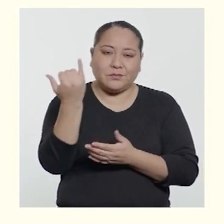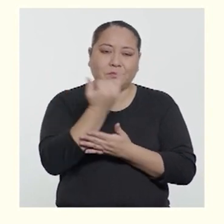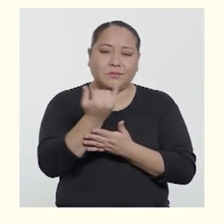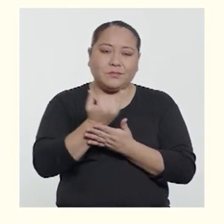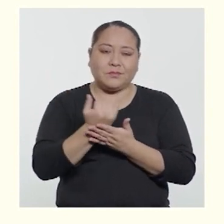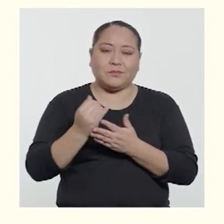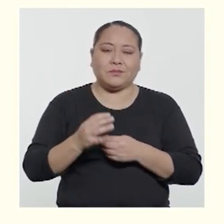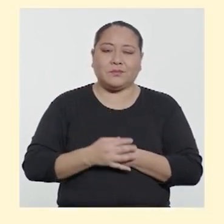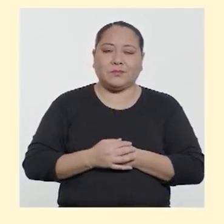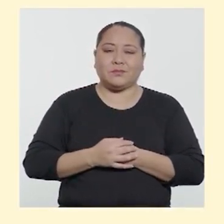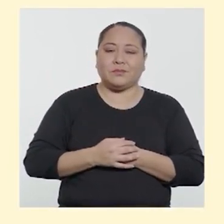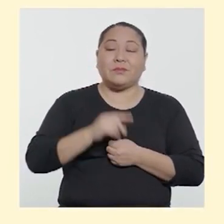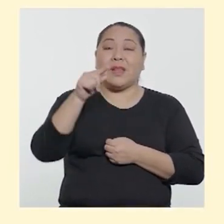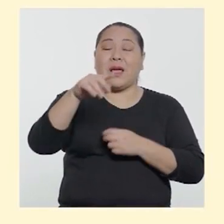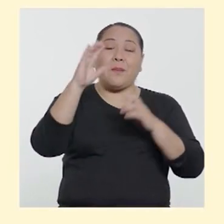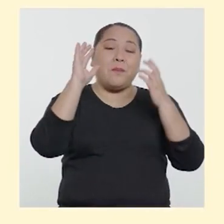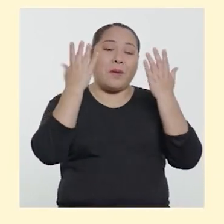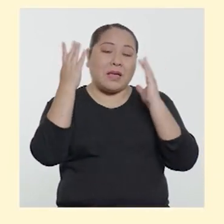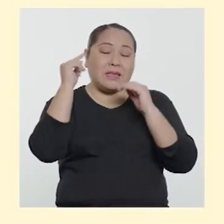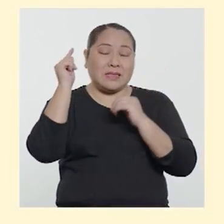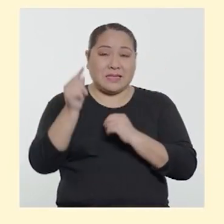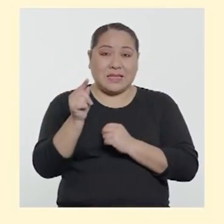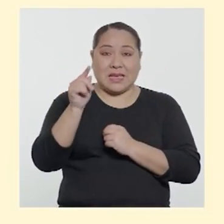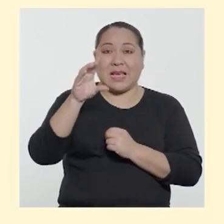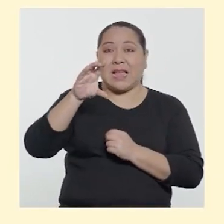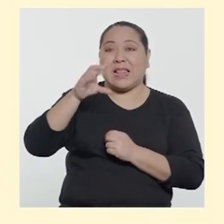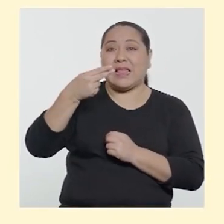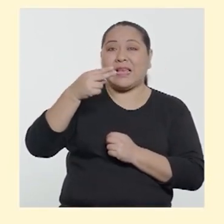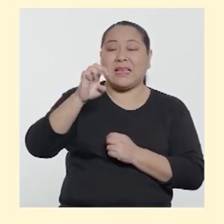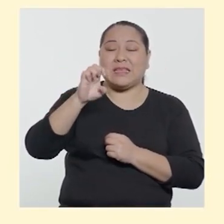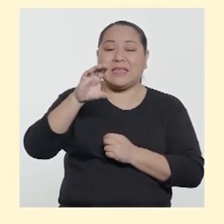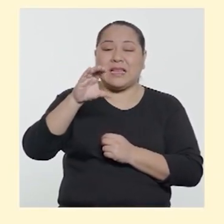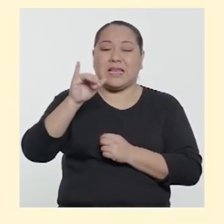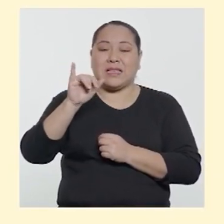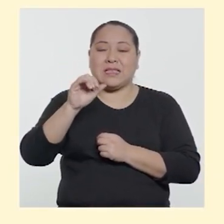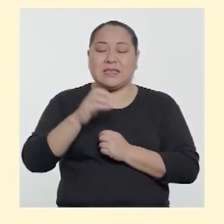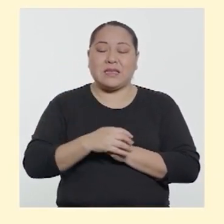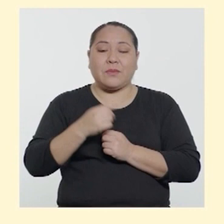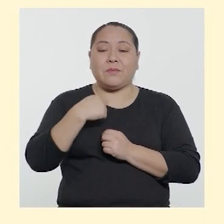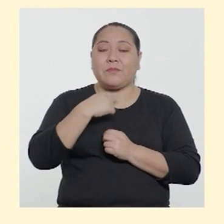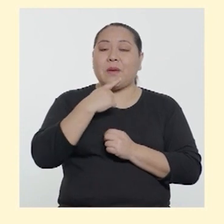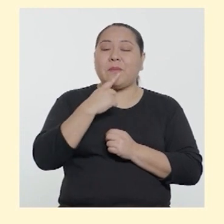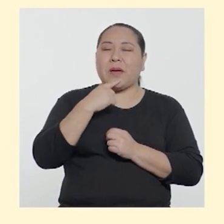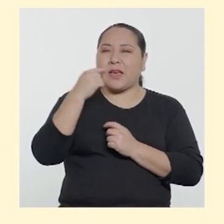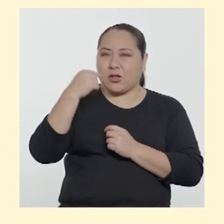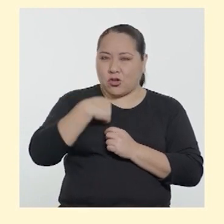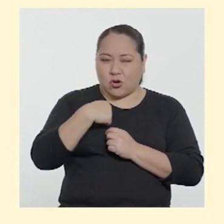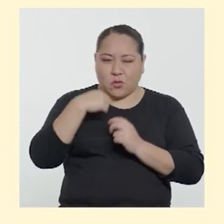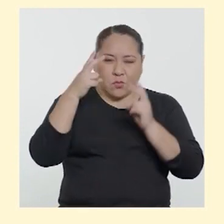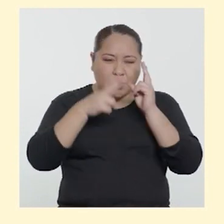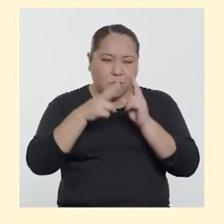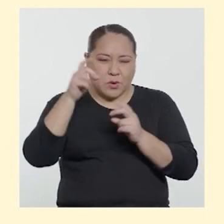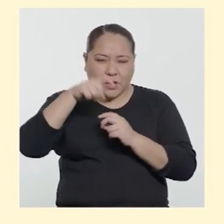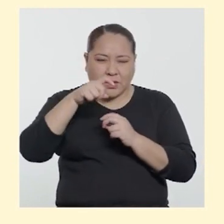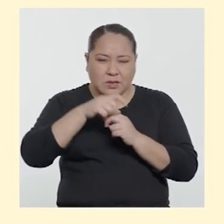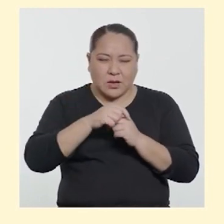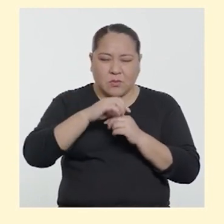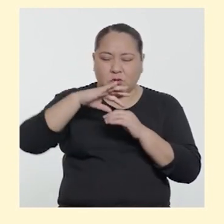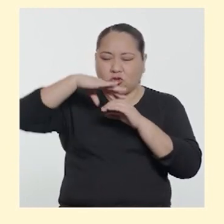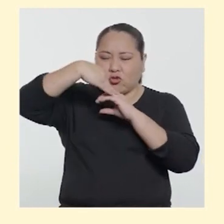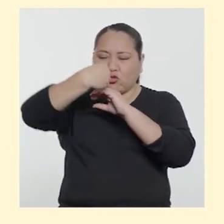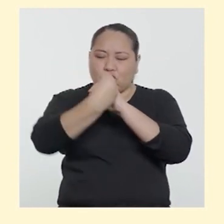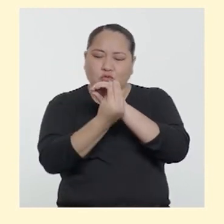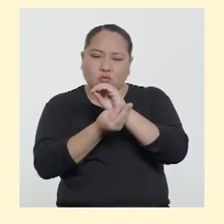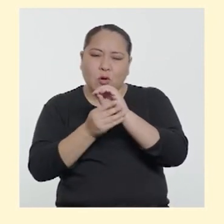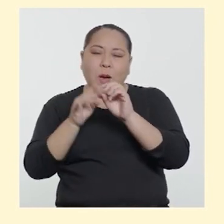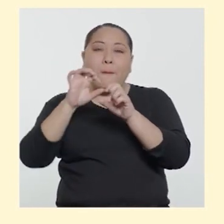quedar mi dibujo. Es muy parecido al de Chechi. Solo que mi papá y yo notamos que debemos asegurar